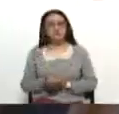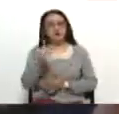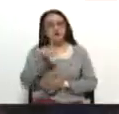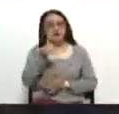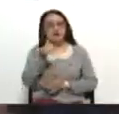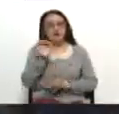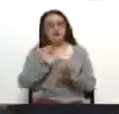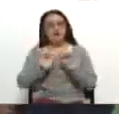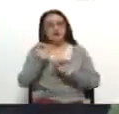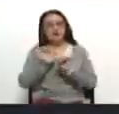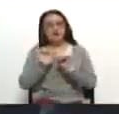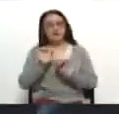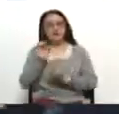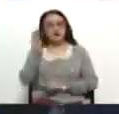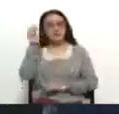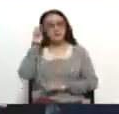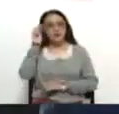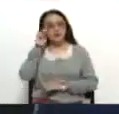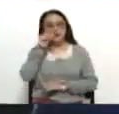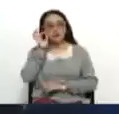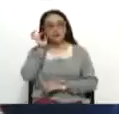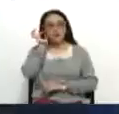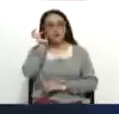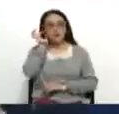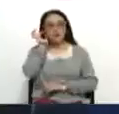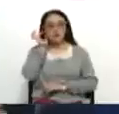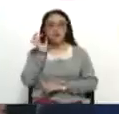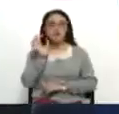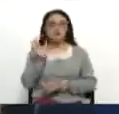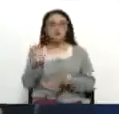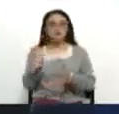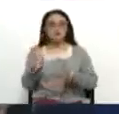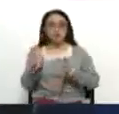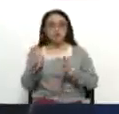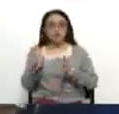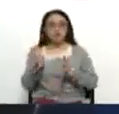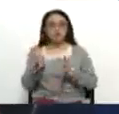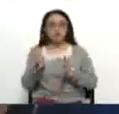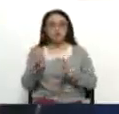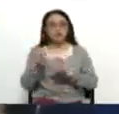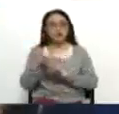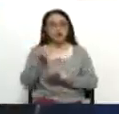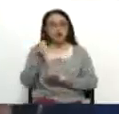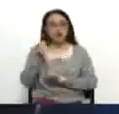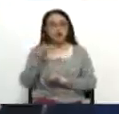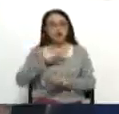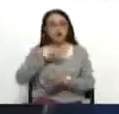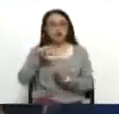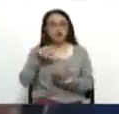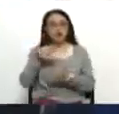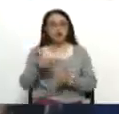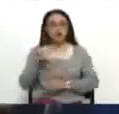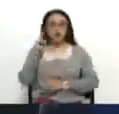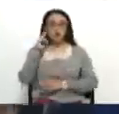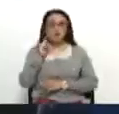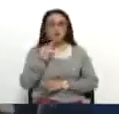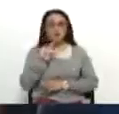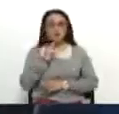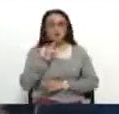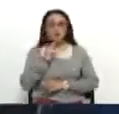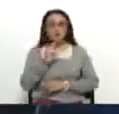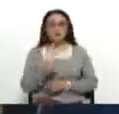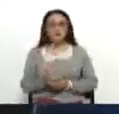en la defensa de los maestros y maestras, conquistando grandes logros para la revolución bolivariana. Y es